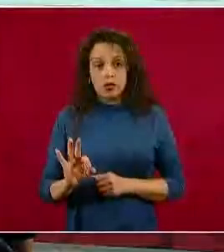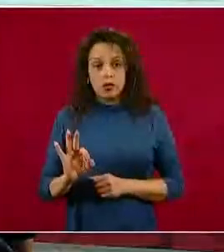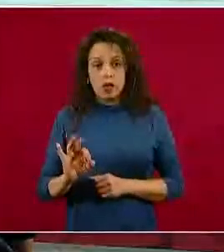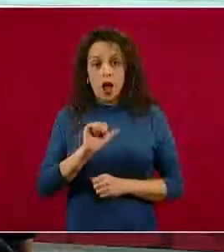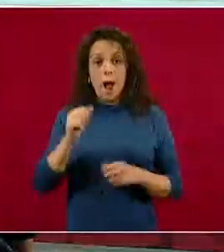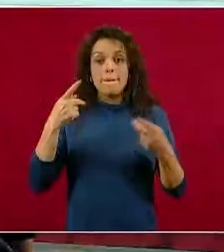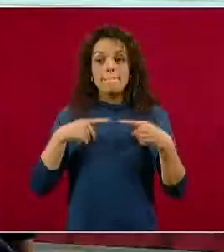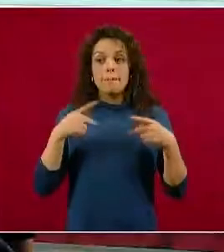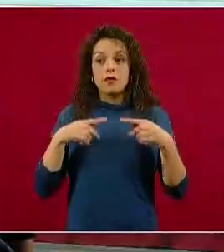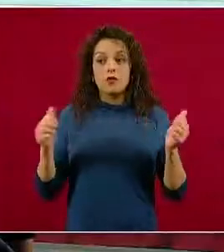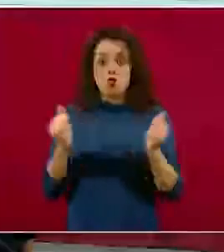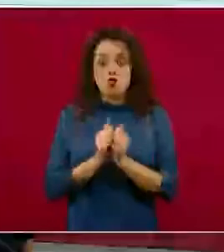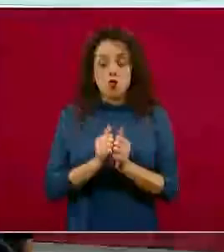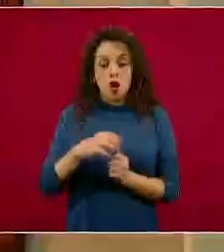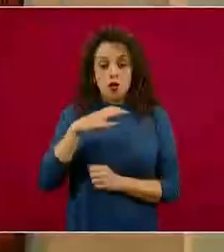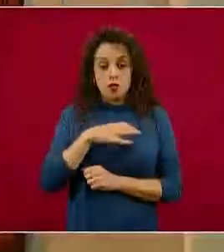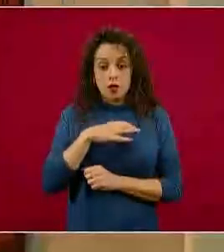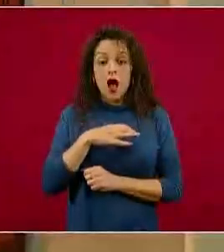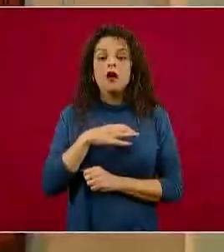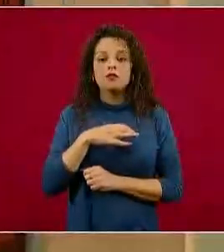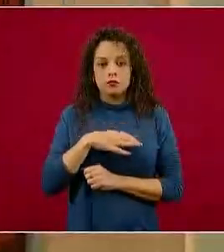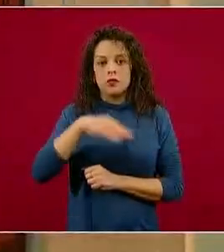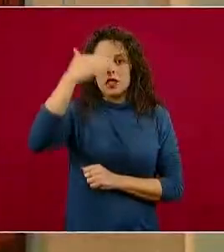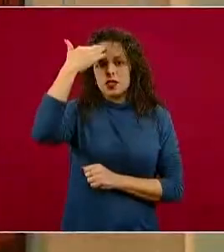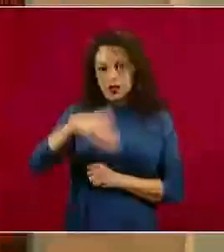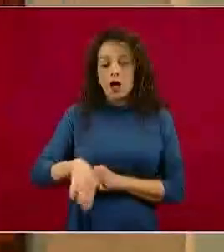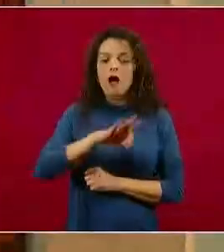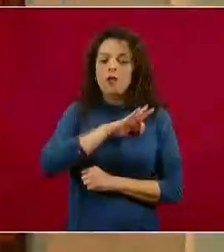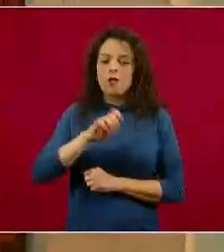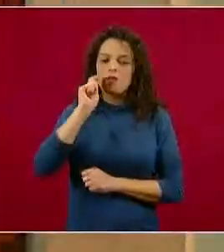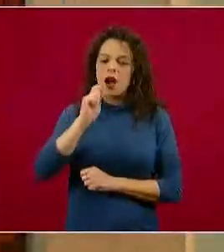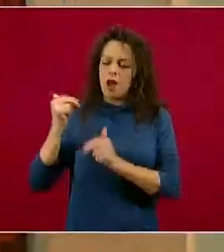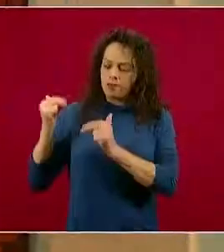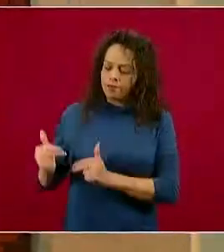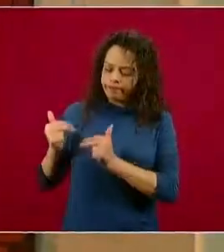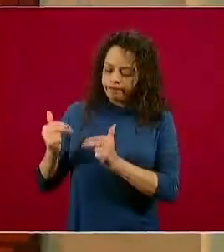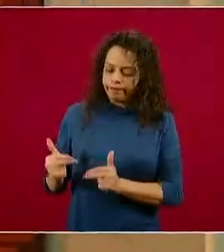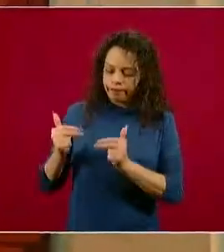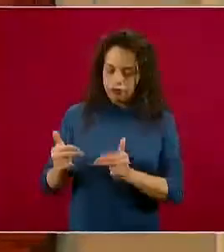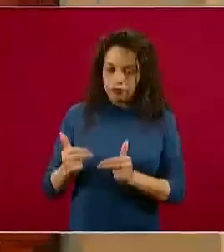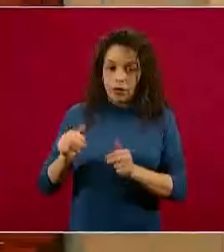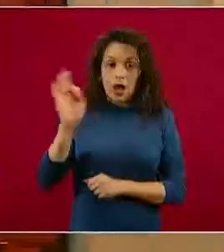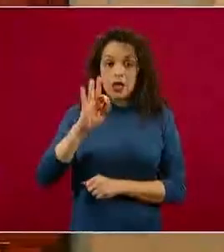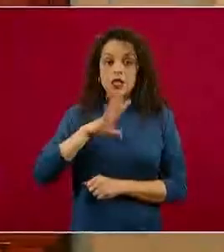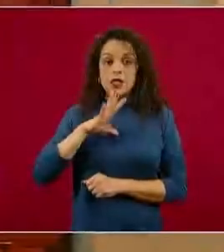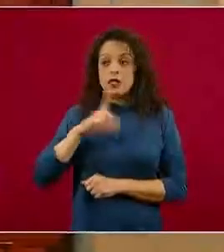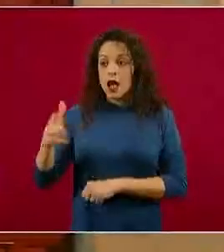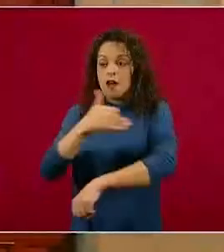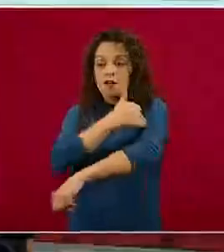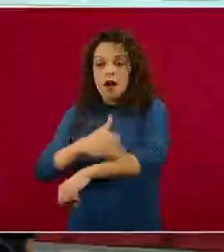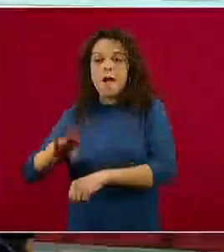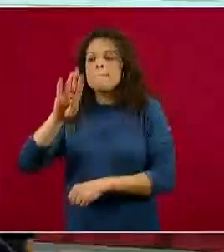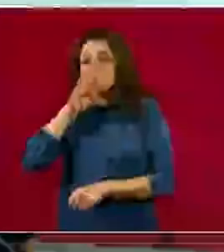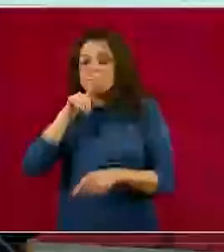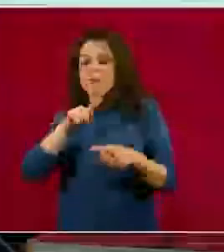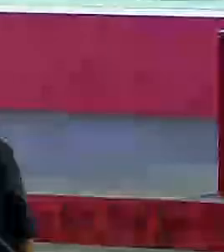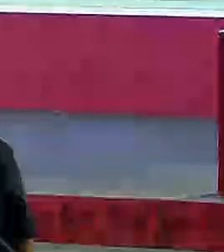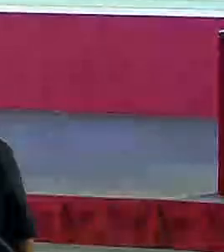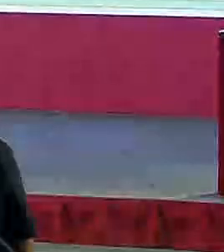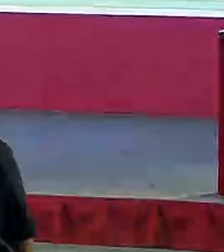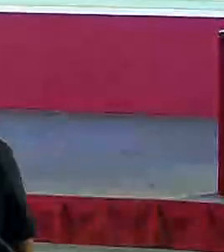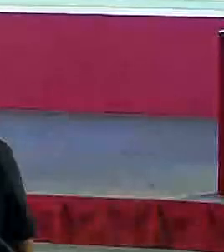pacientes con cáncer se puede considerar un cáncer hereditario, el tener familiares de primer grado, ya sea la madre, hermana, hija,